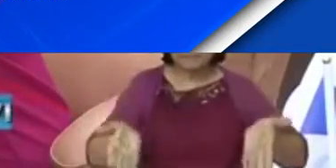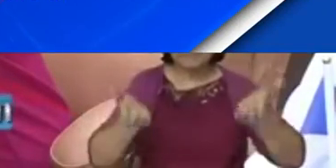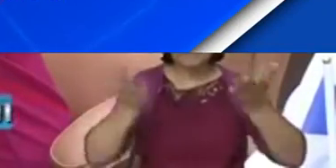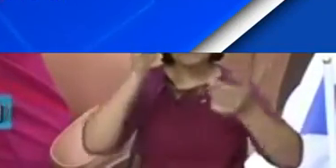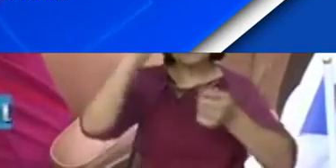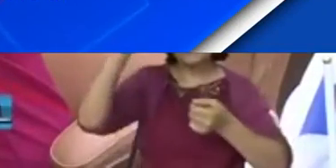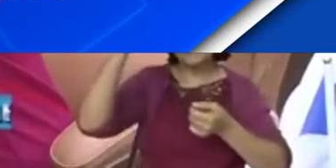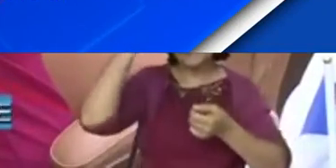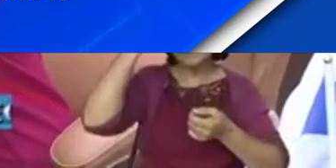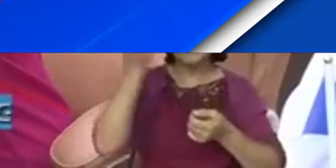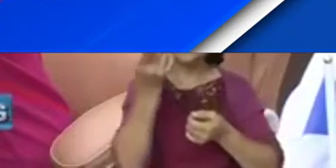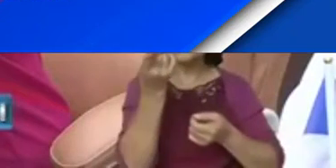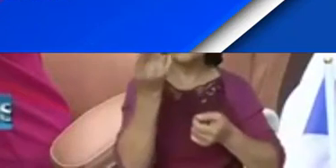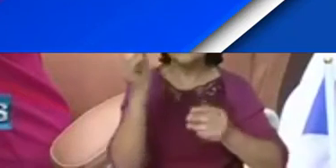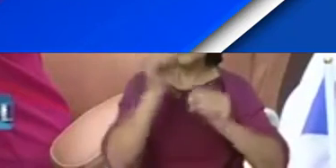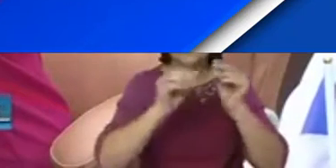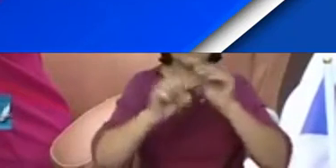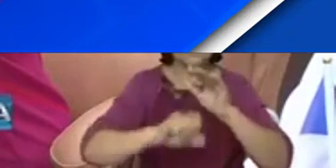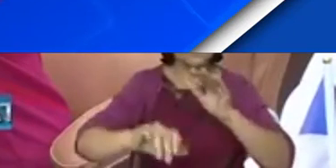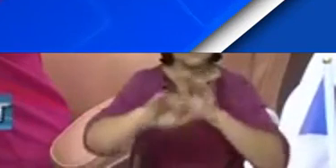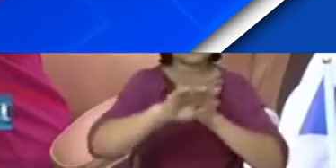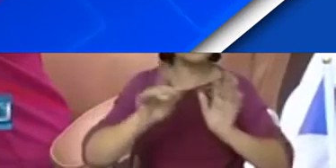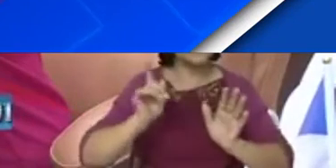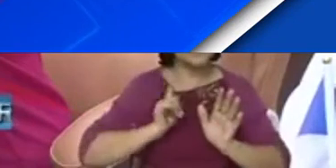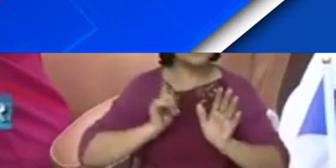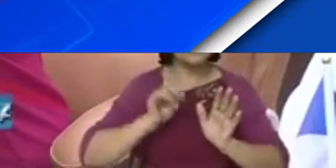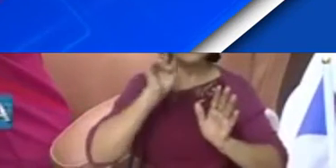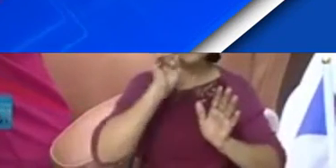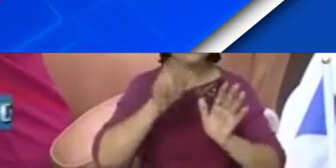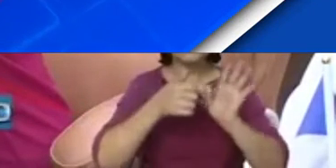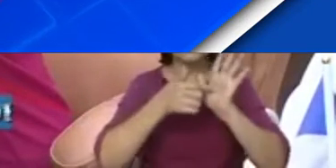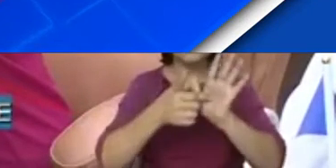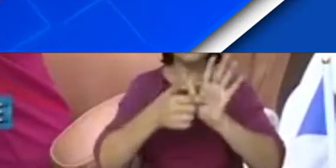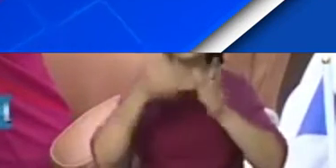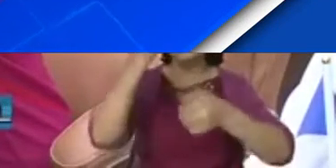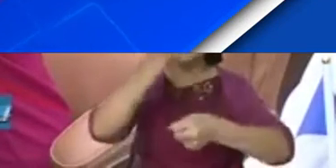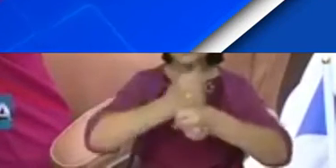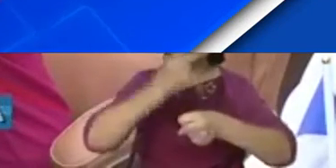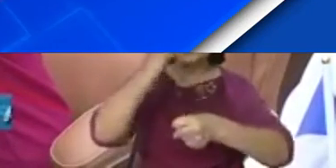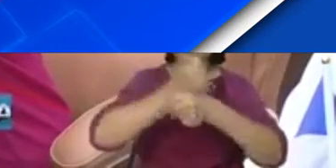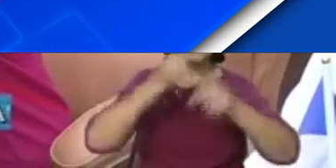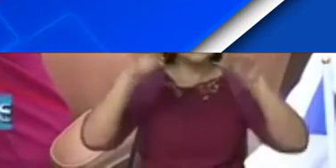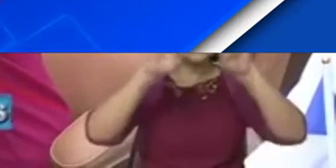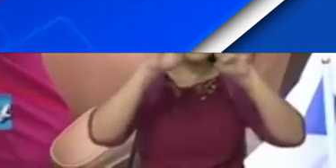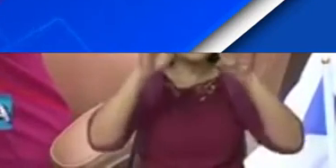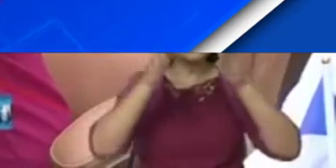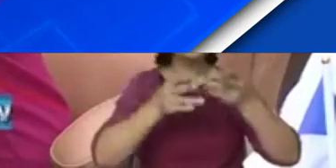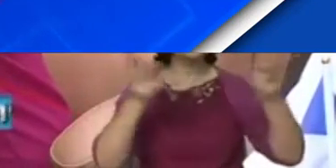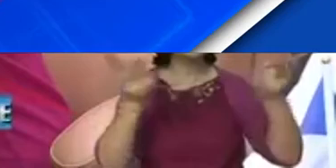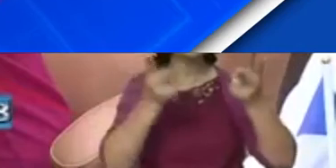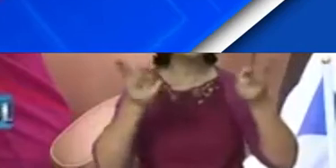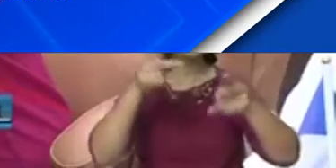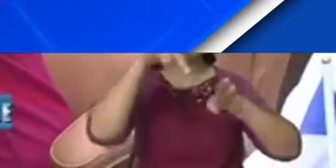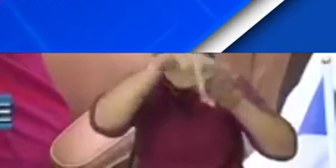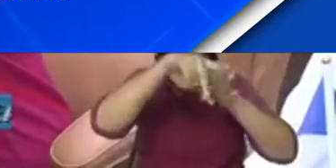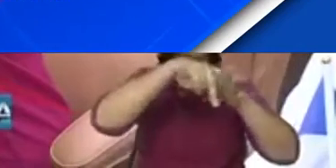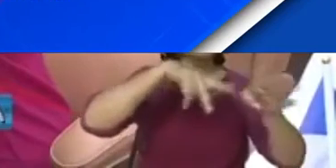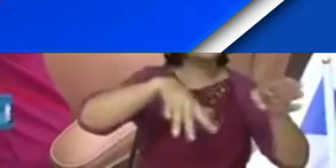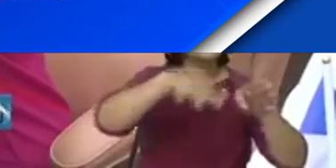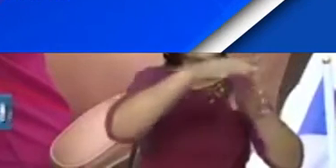políticas económicas y sociales, teniendo presente que el trabajo de las mujeres rurales es de